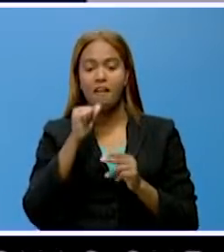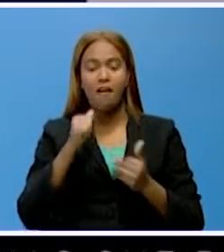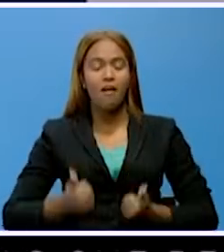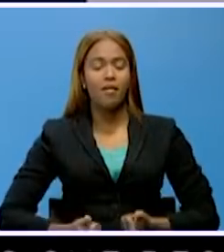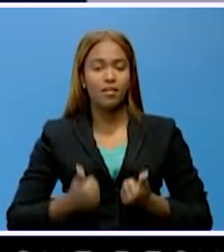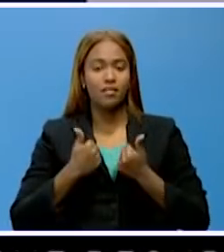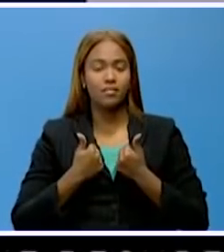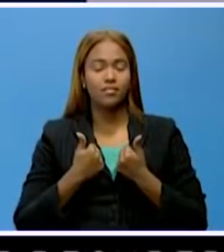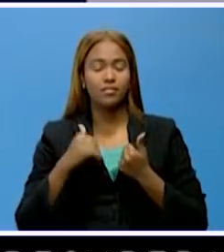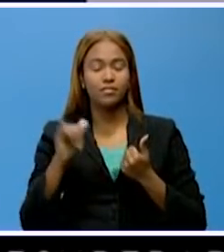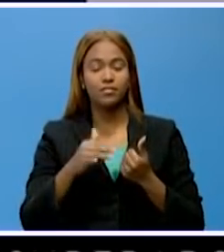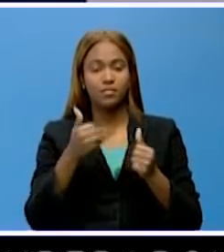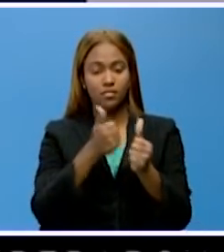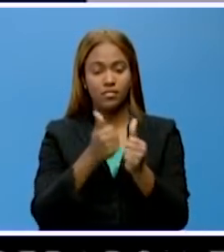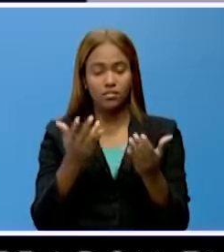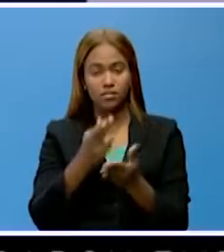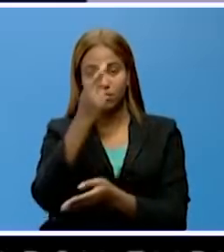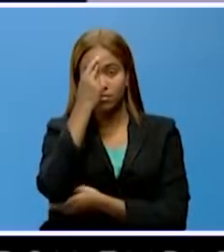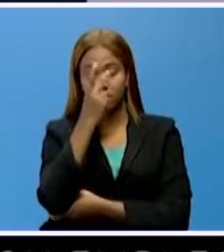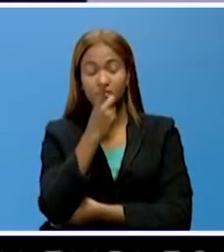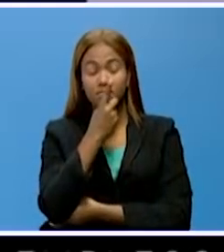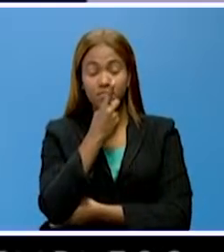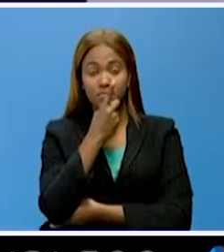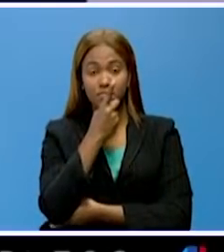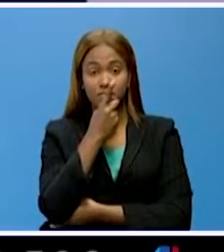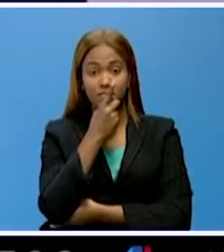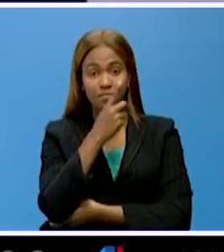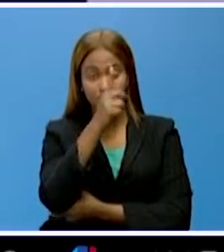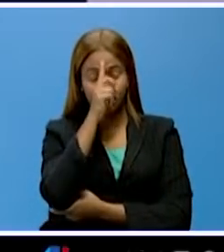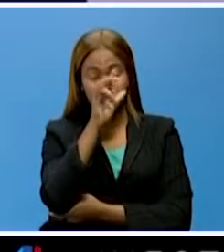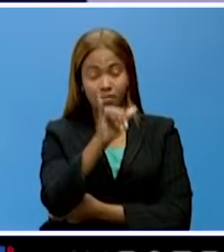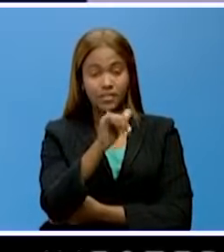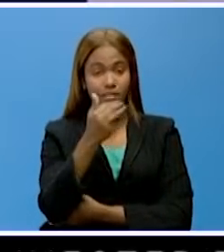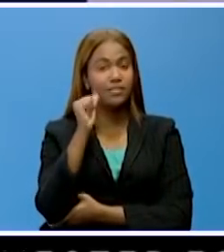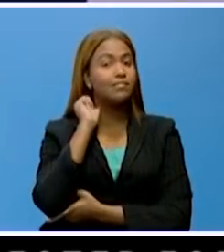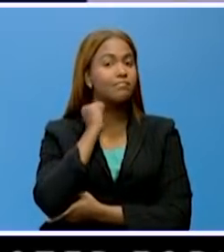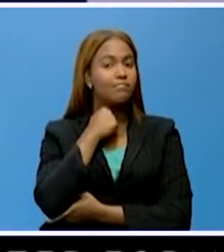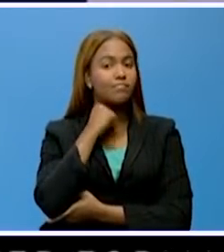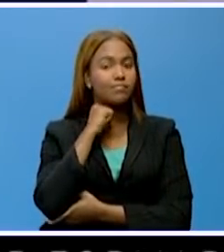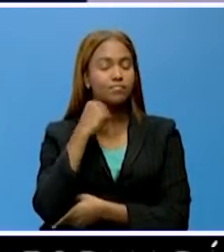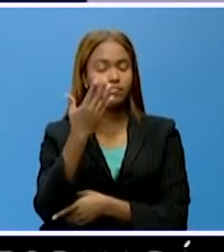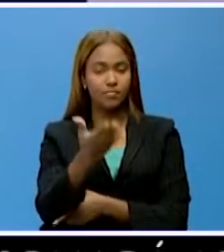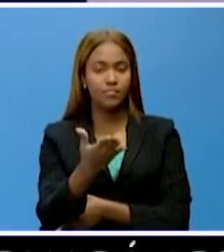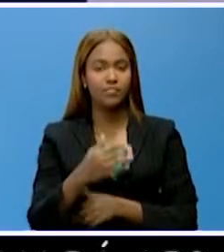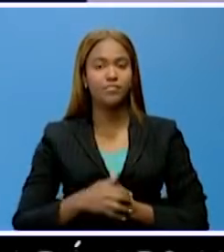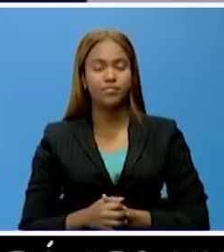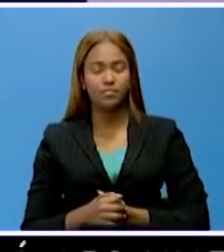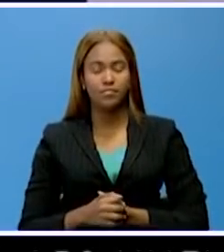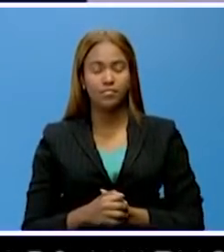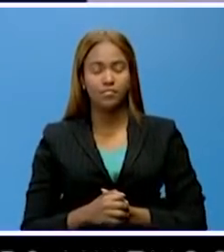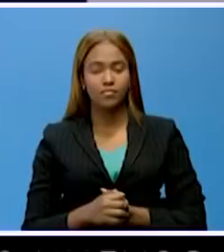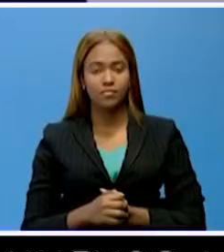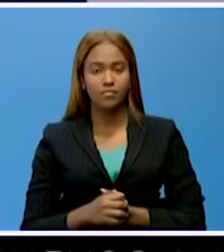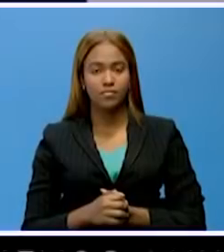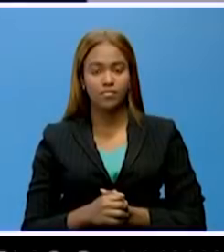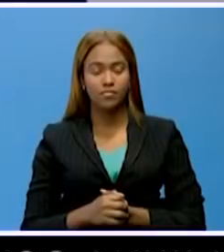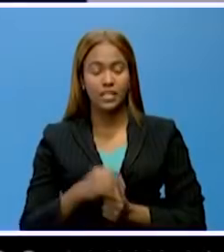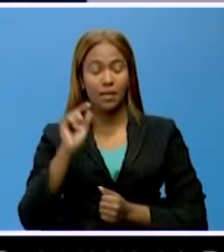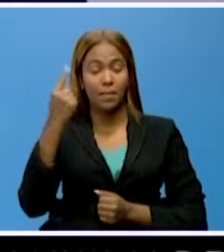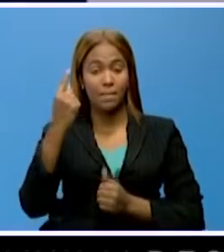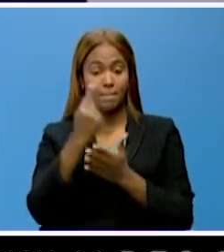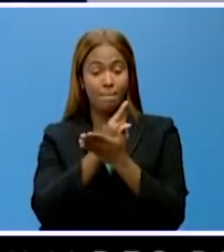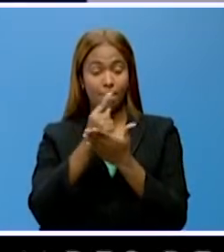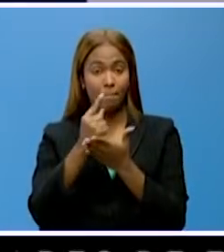residentes que llegaron a República Dominicana en el mes de agosto y en el mes de septiembre. Es decir, que en la primera